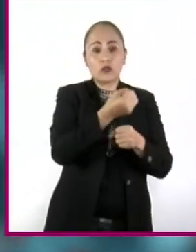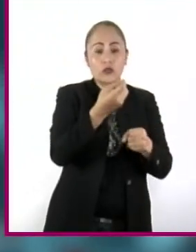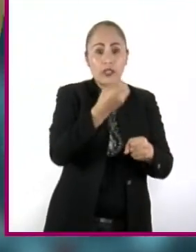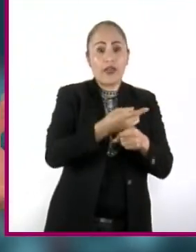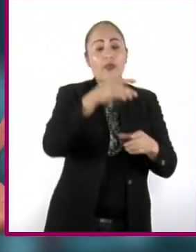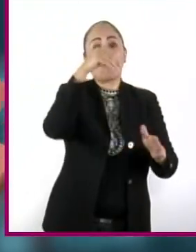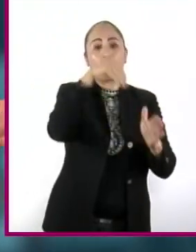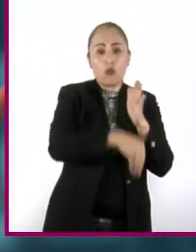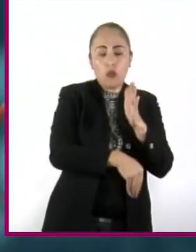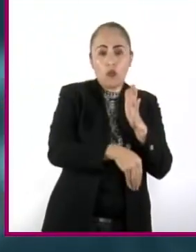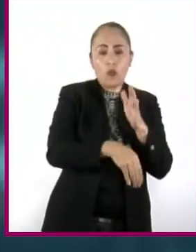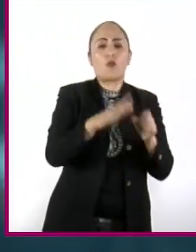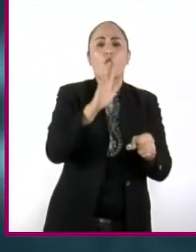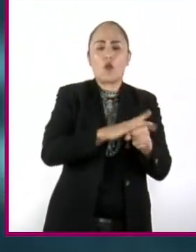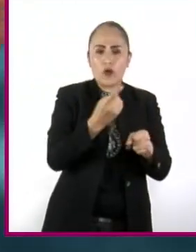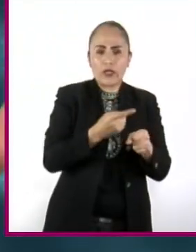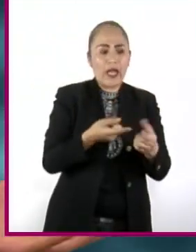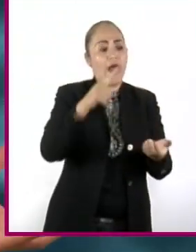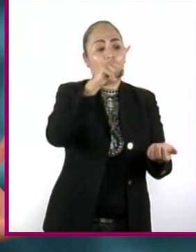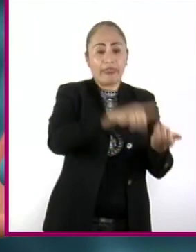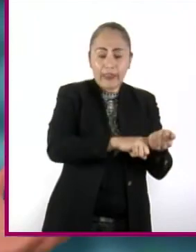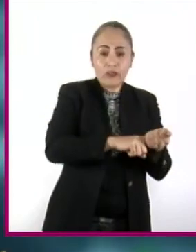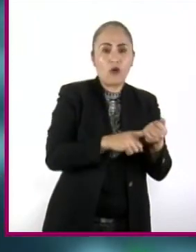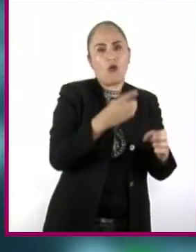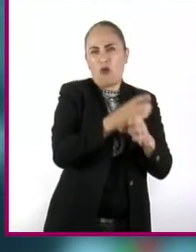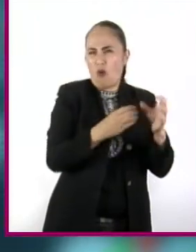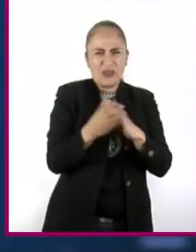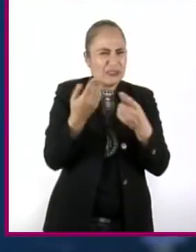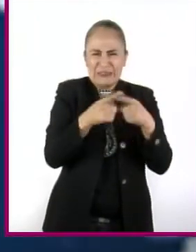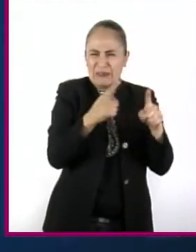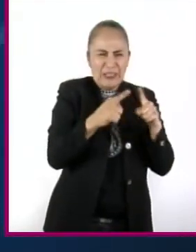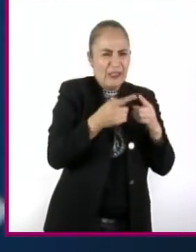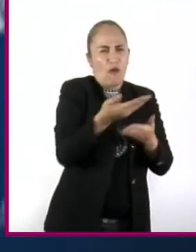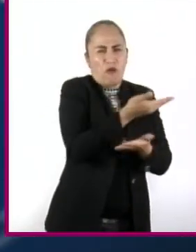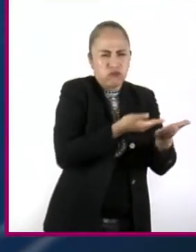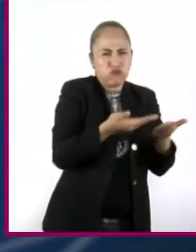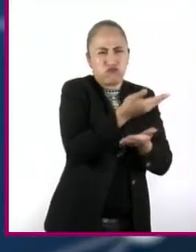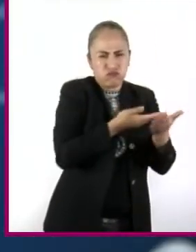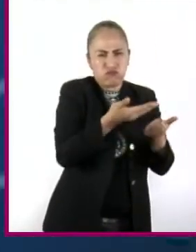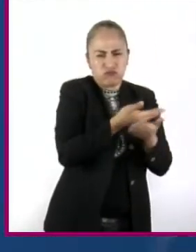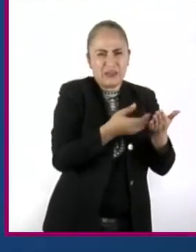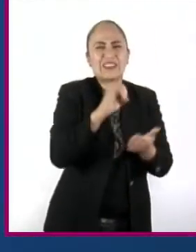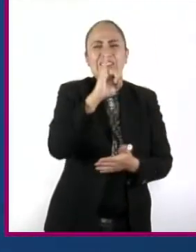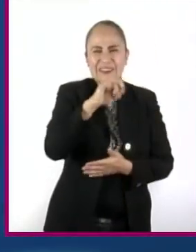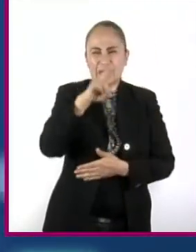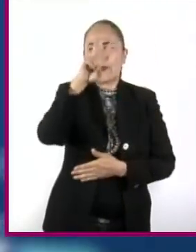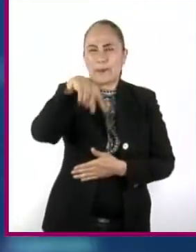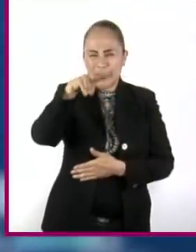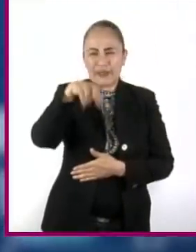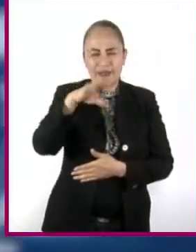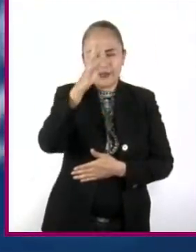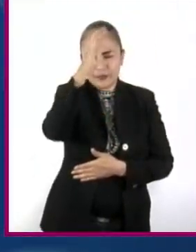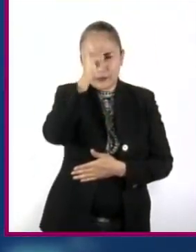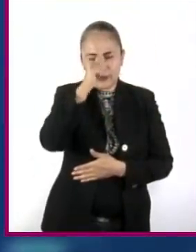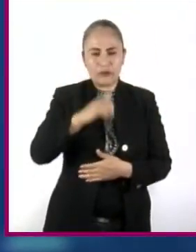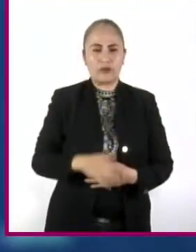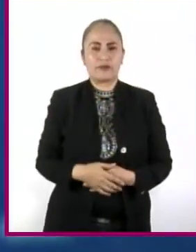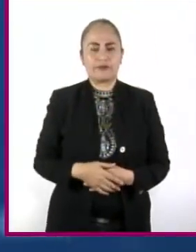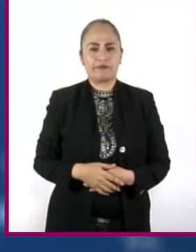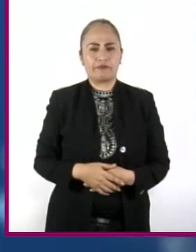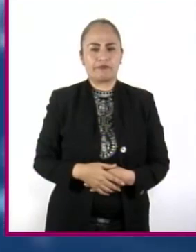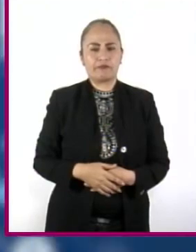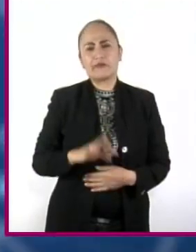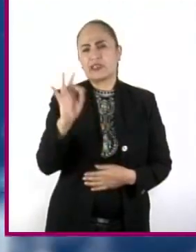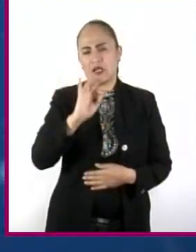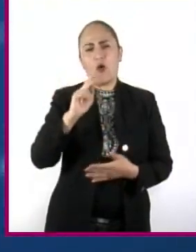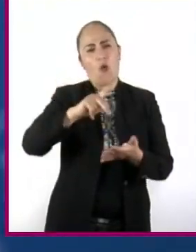da por las interacciones de los elementos de este sistema. Cierto, ya lo recuerdo. Oye, pues deberíamos repasar un